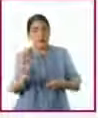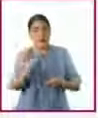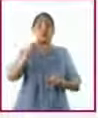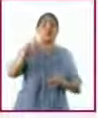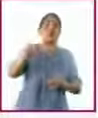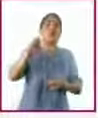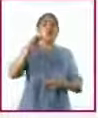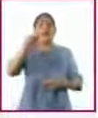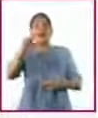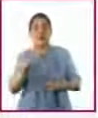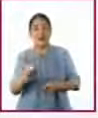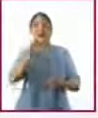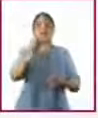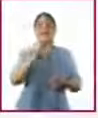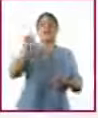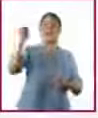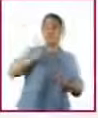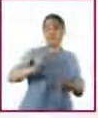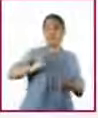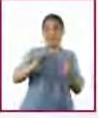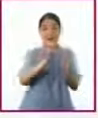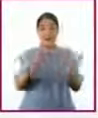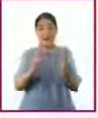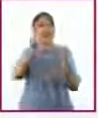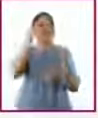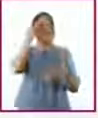fue escrita en cierta época, etc.